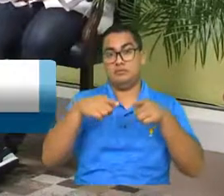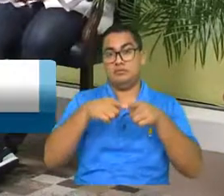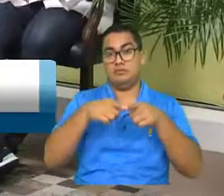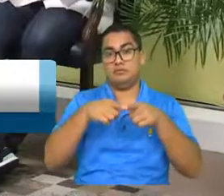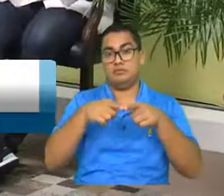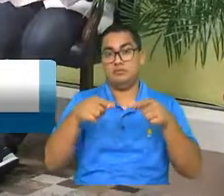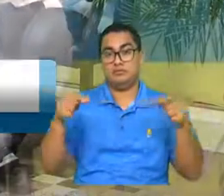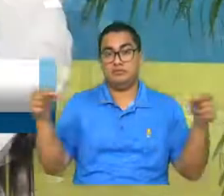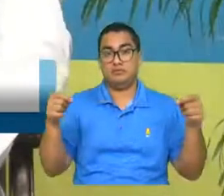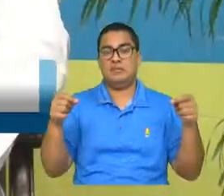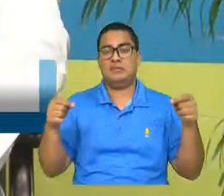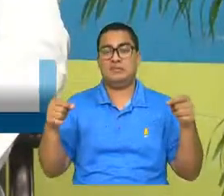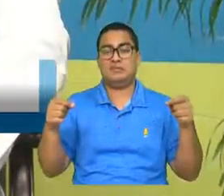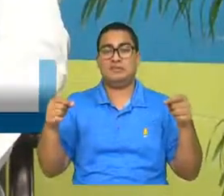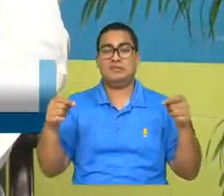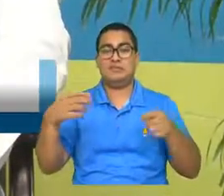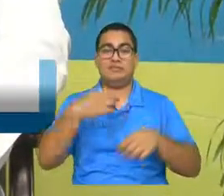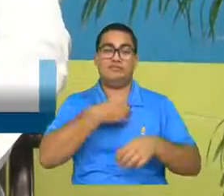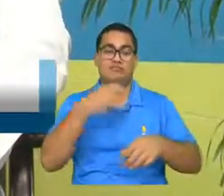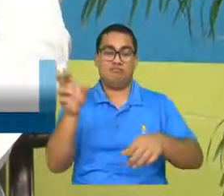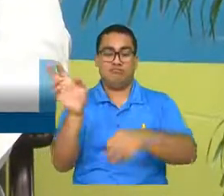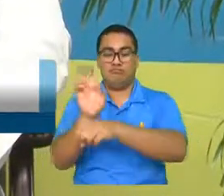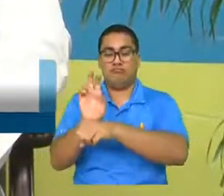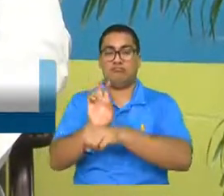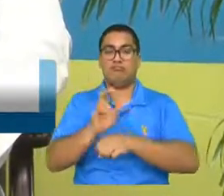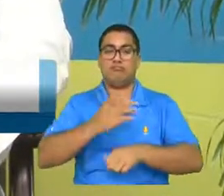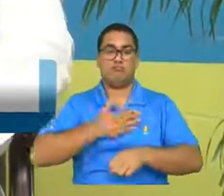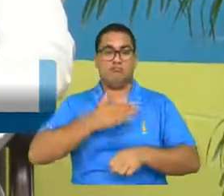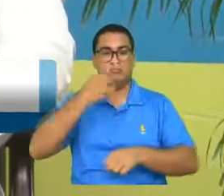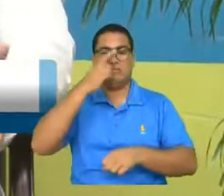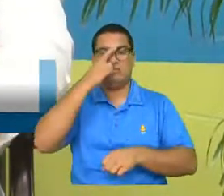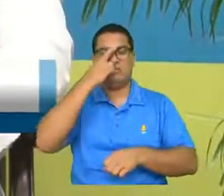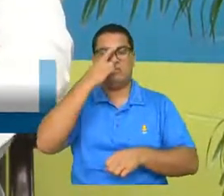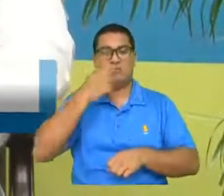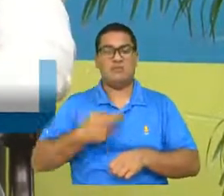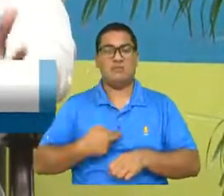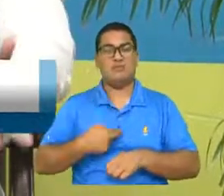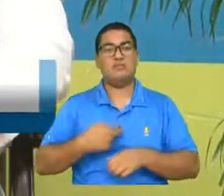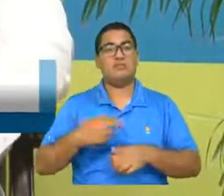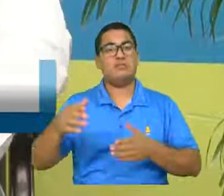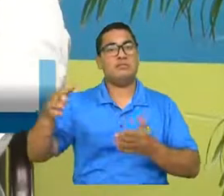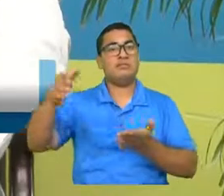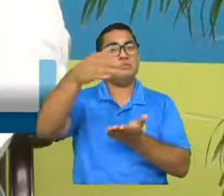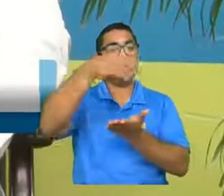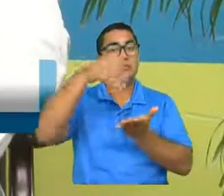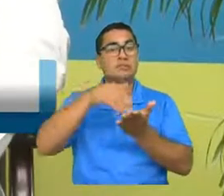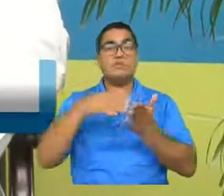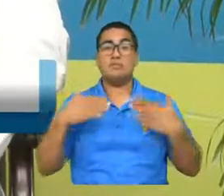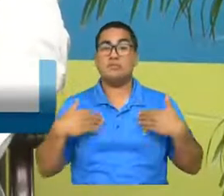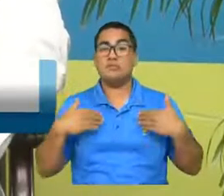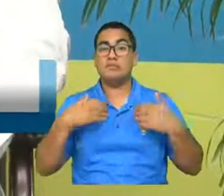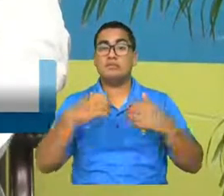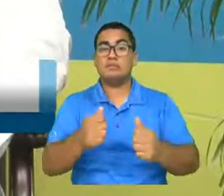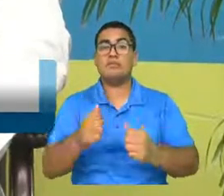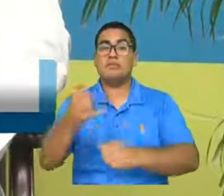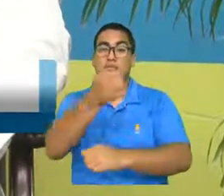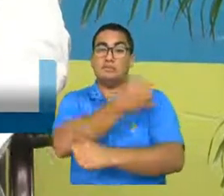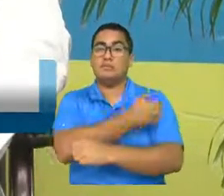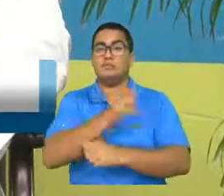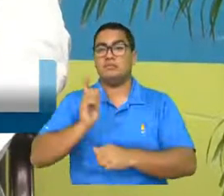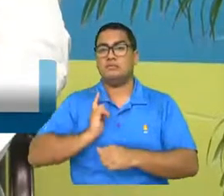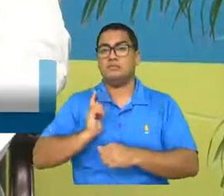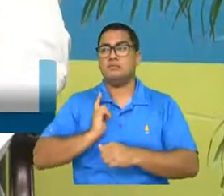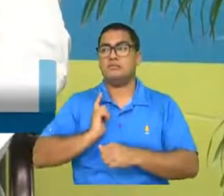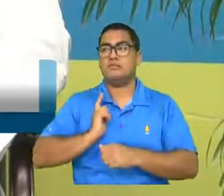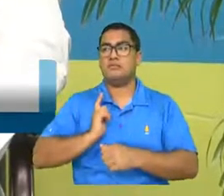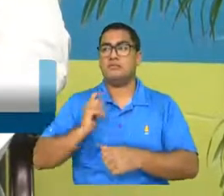que me toca hacer vigilancia a mí, y con todas las unidades de salud y centros de salud, nosotros ya tenemos muchos años